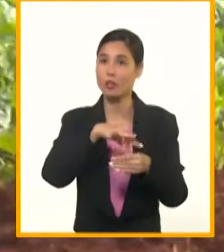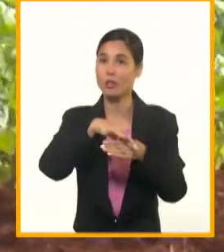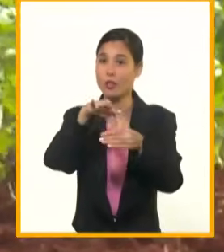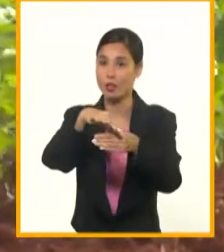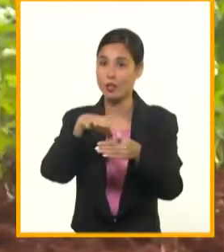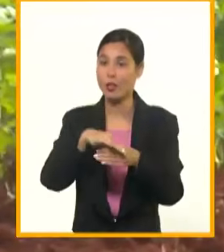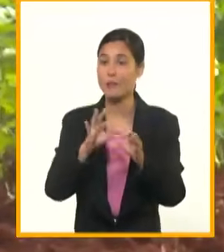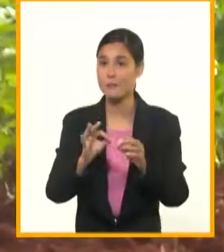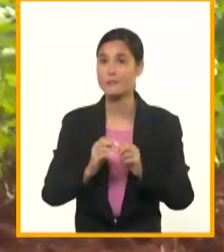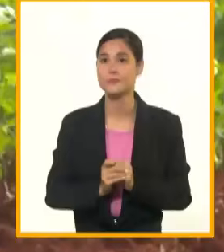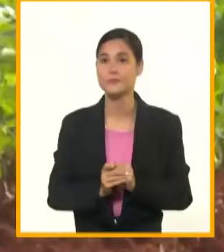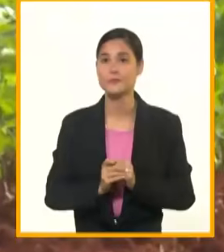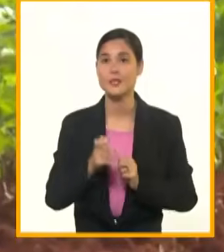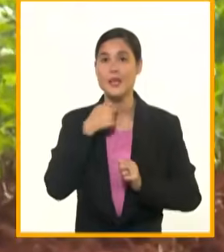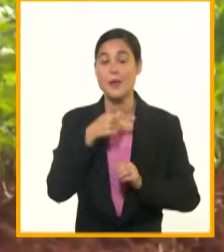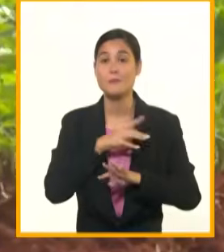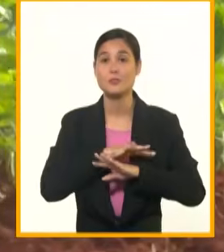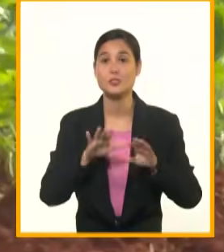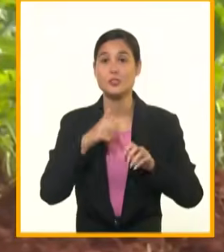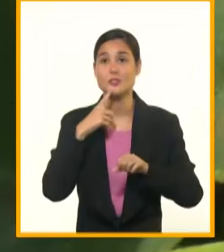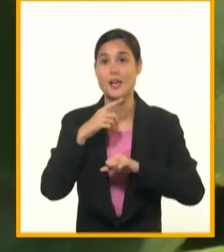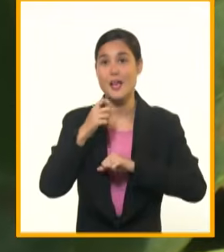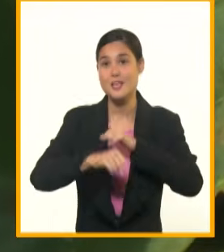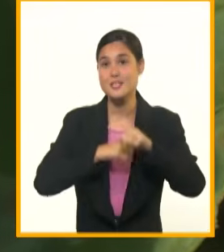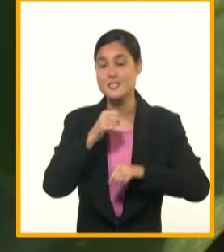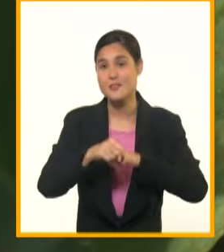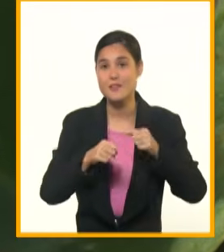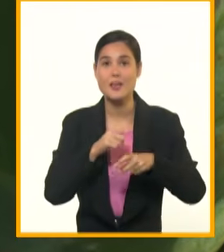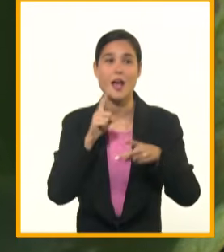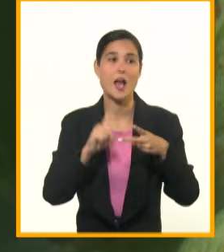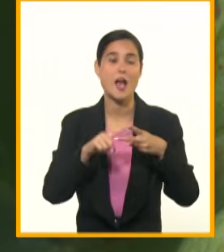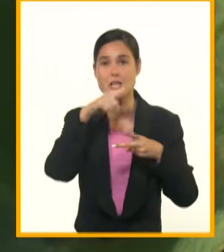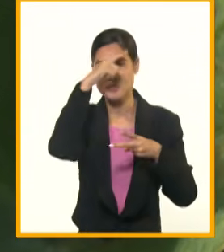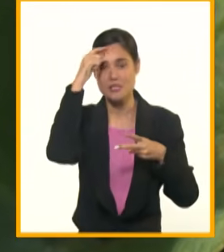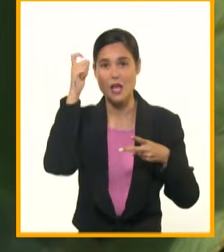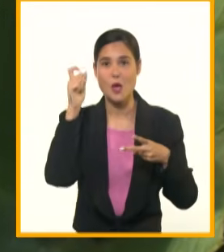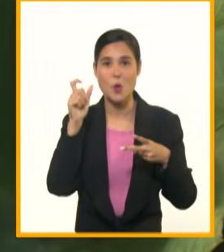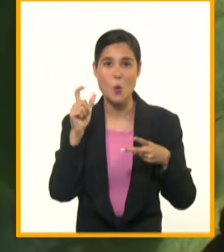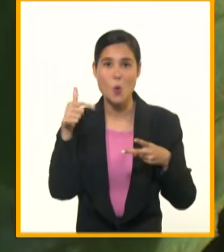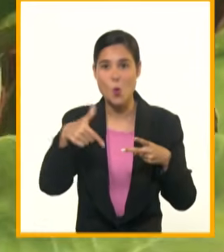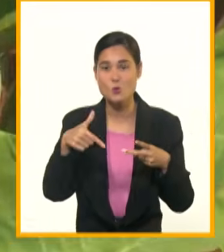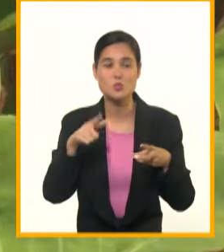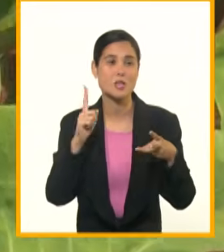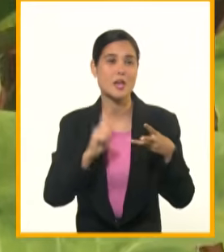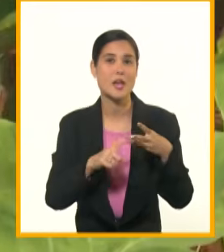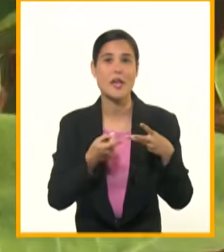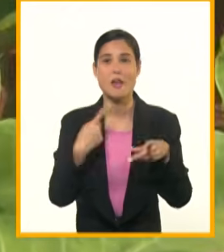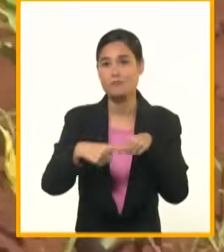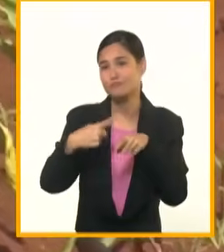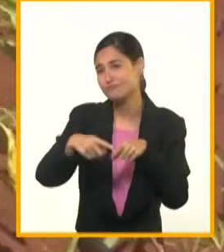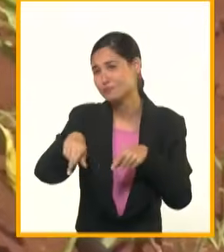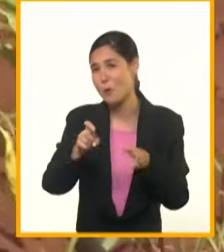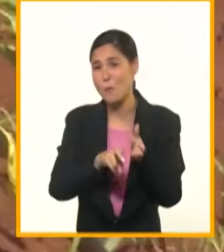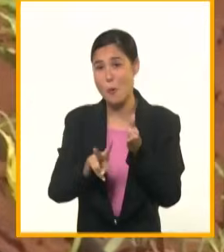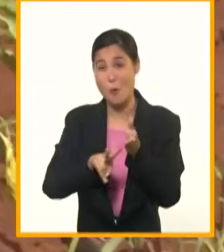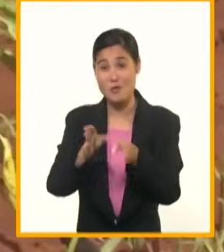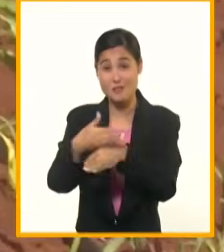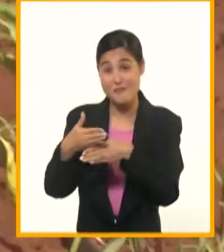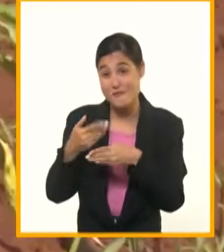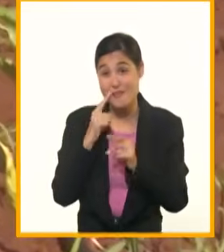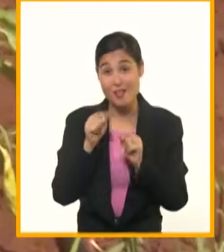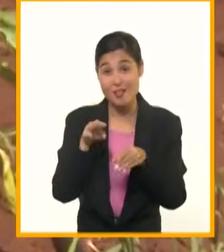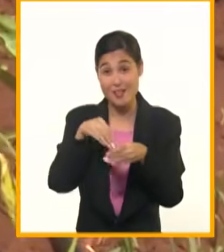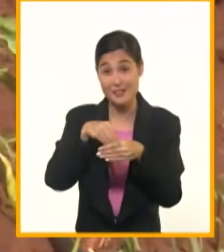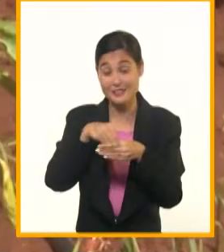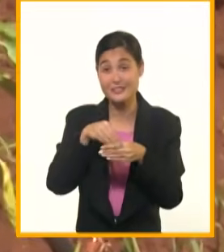Quibicán, Güines, Melena del Sur, Batabanó y San José de las Lajas, el objetivo ha sido claro: crecer en la producción de viandas,